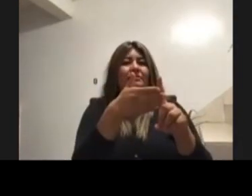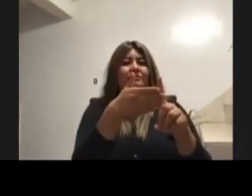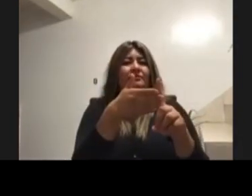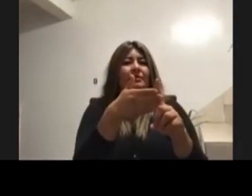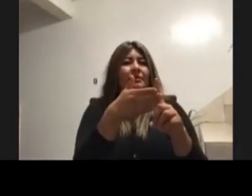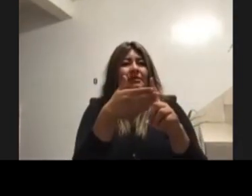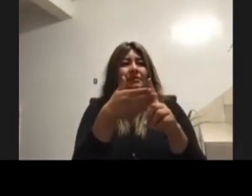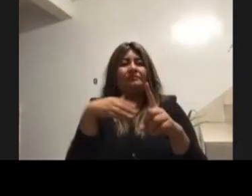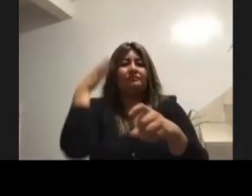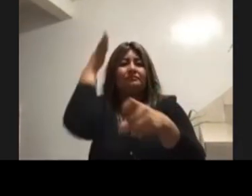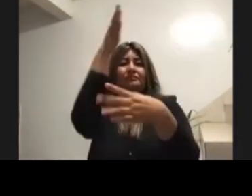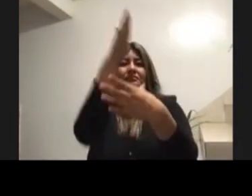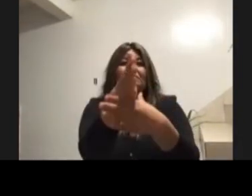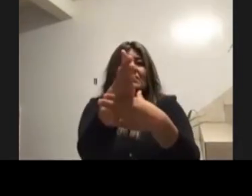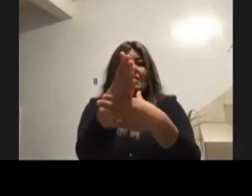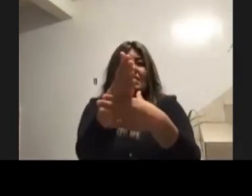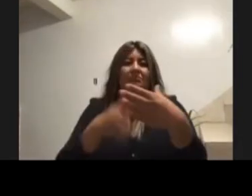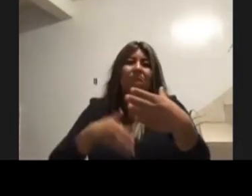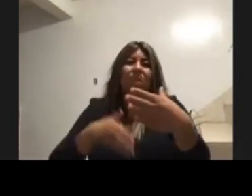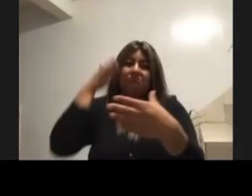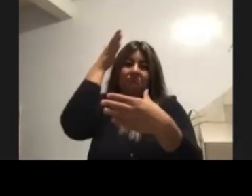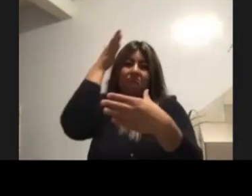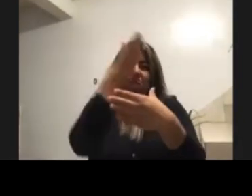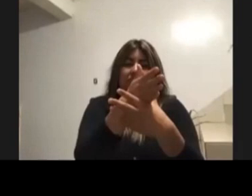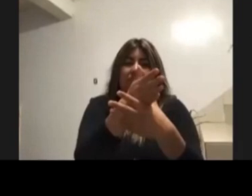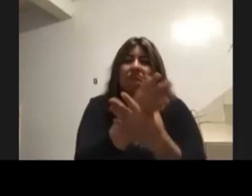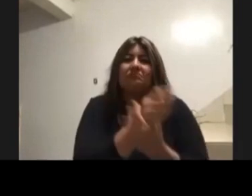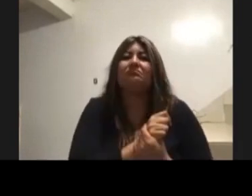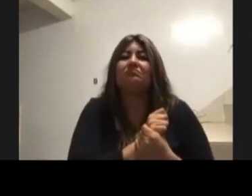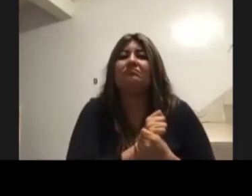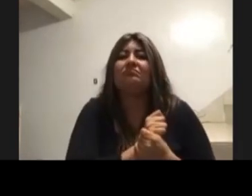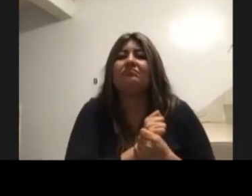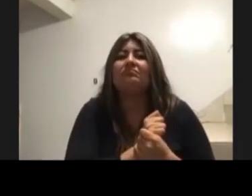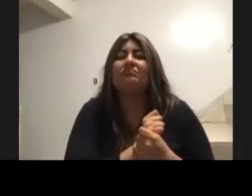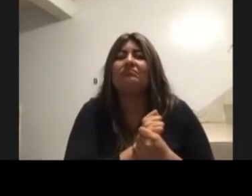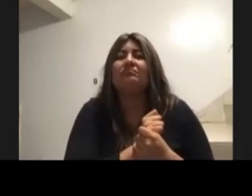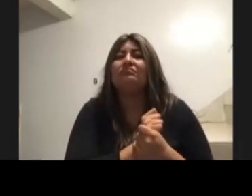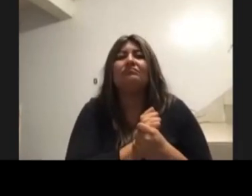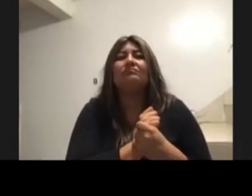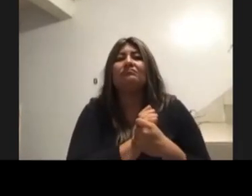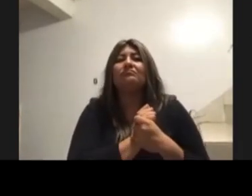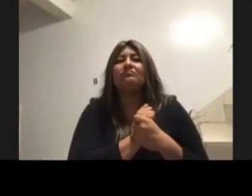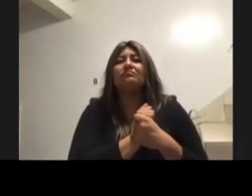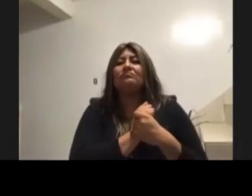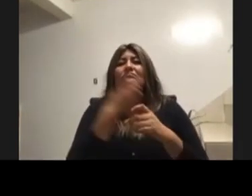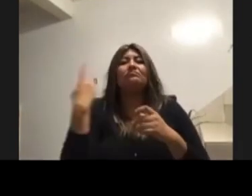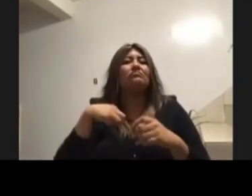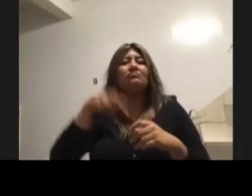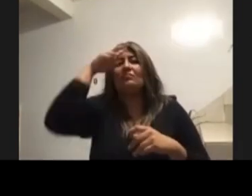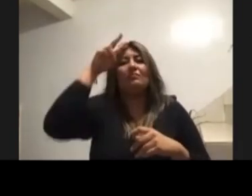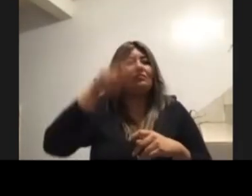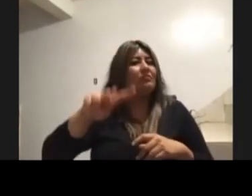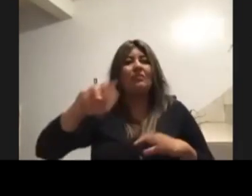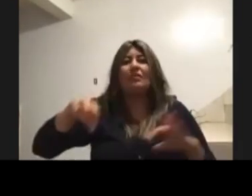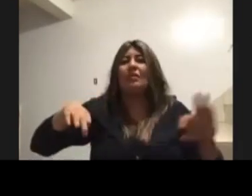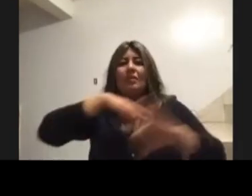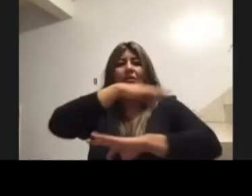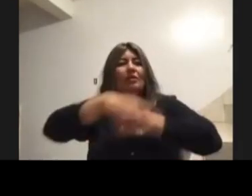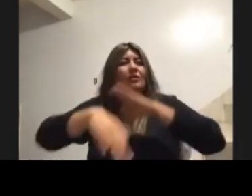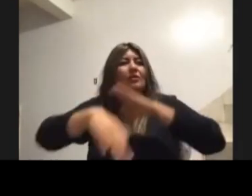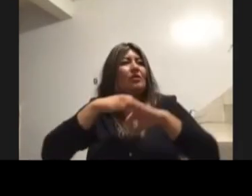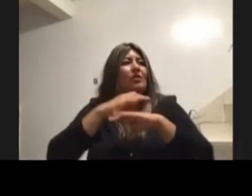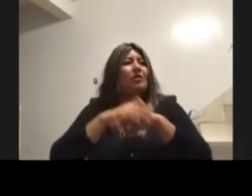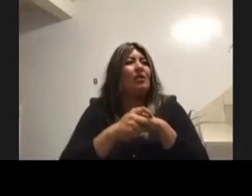Obviamente, allí están todos los datos. No son solo para México, sino para los países de renta baja y